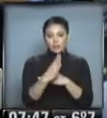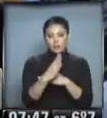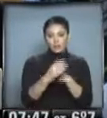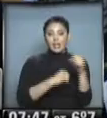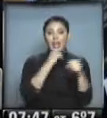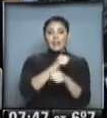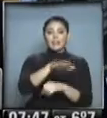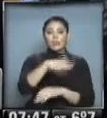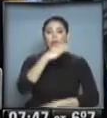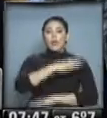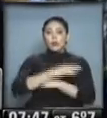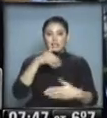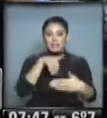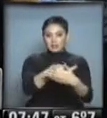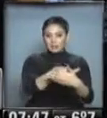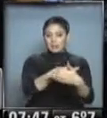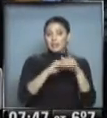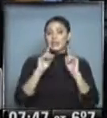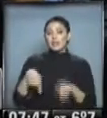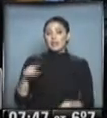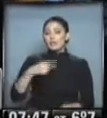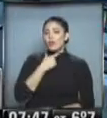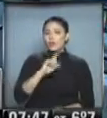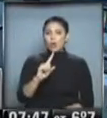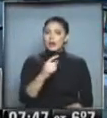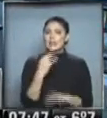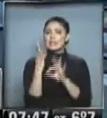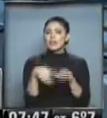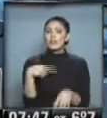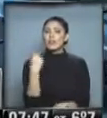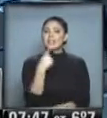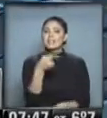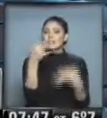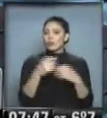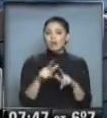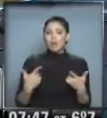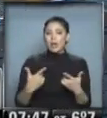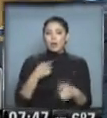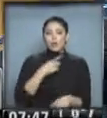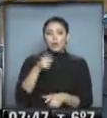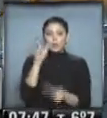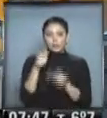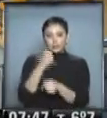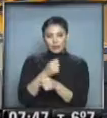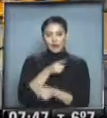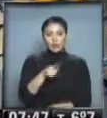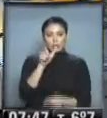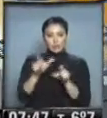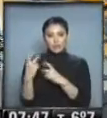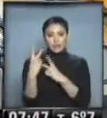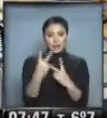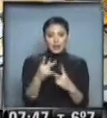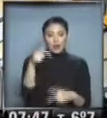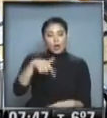sur de esta villa urquiza y a las que se niegan llegar por considerarlas inseguras para trabajadores y usuarios el encuentro es para